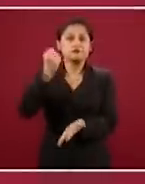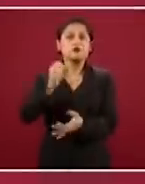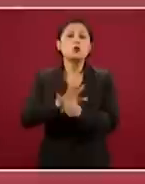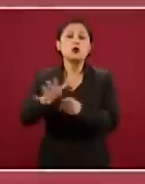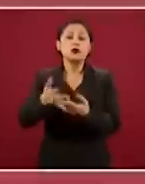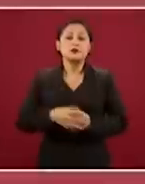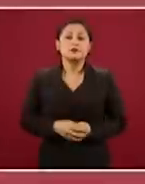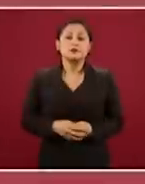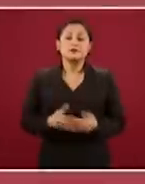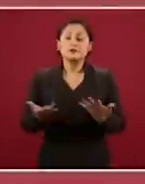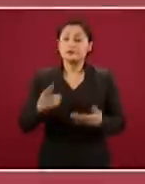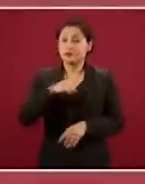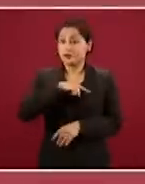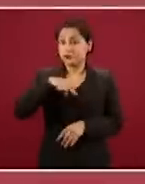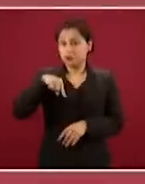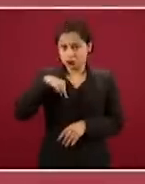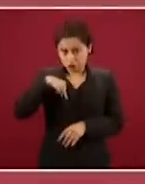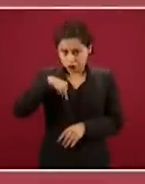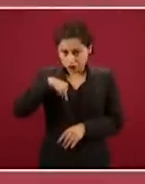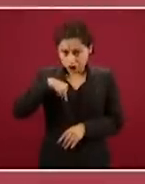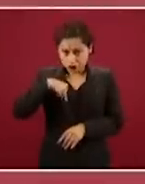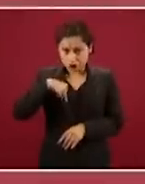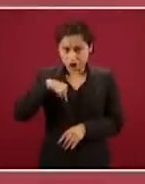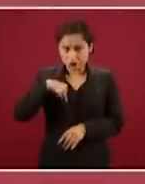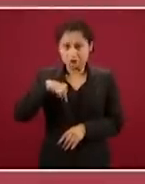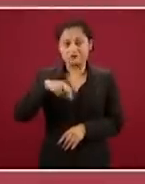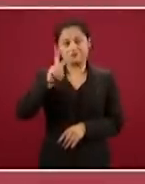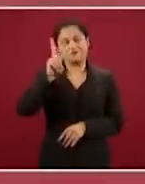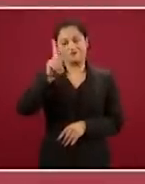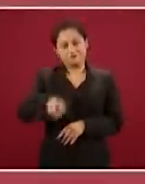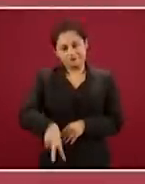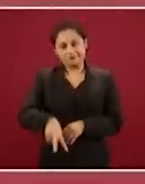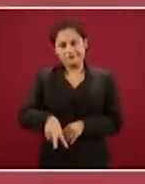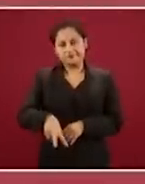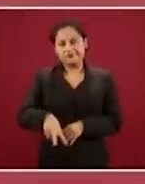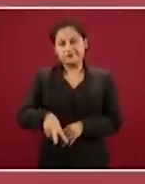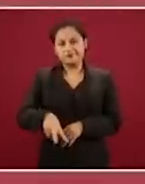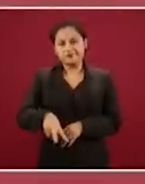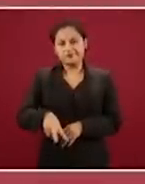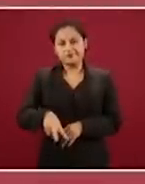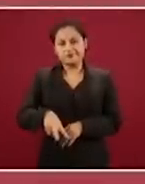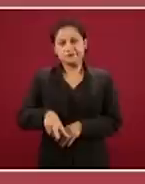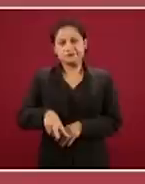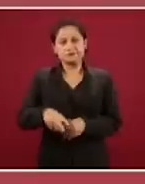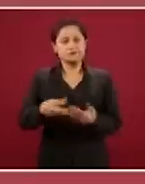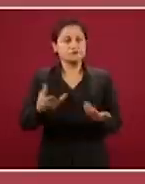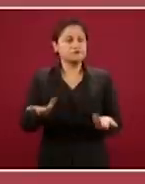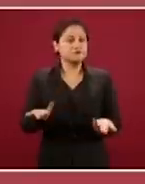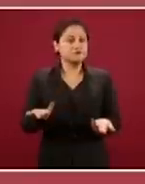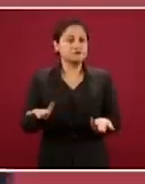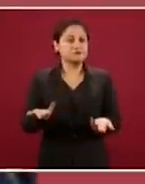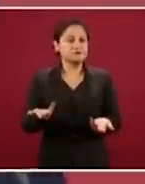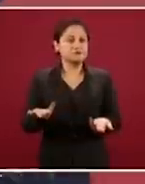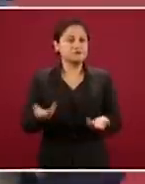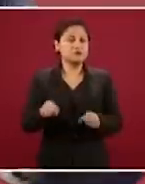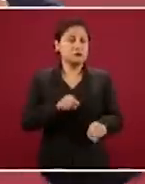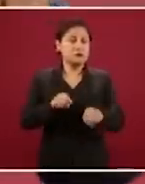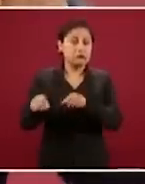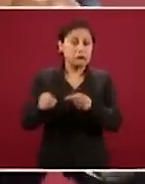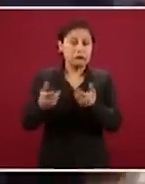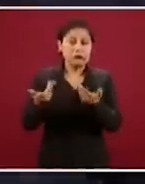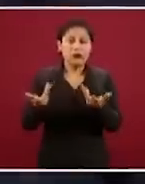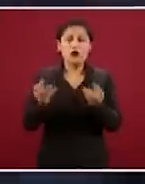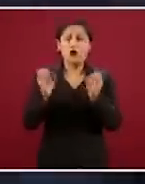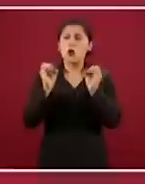Nosotros no tenemos la intención, la verdad, de afectar en lo particular